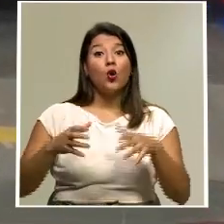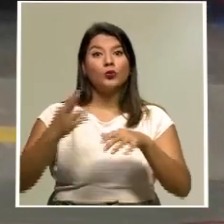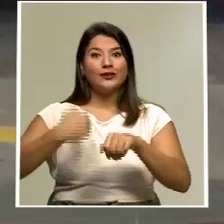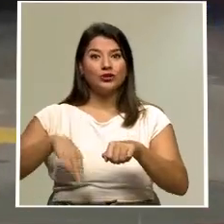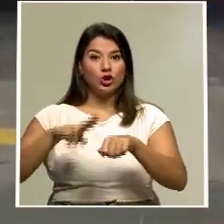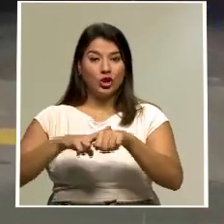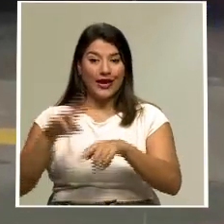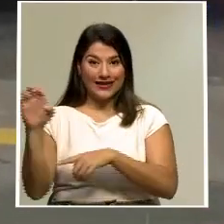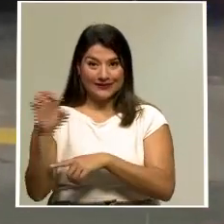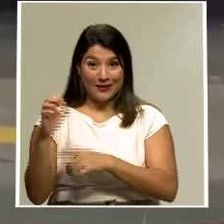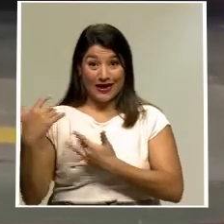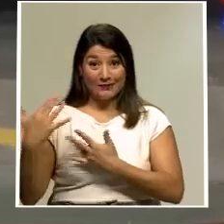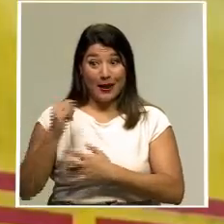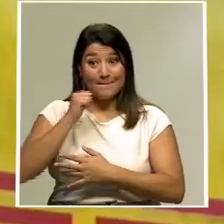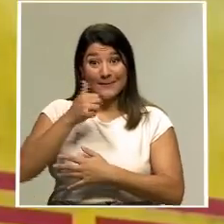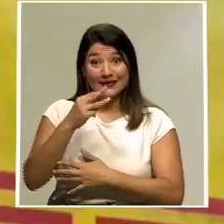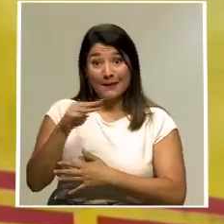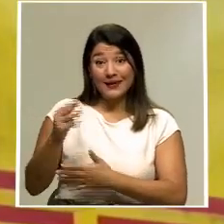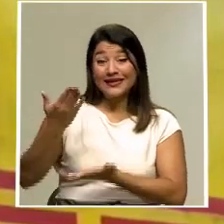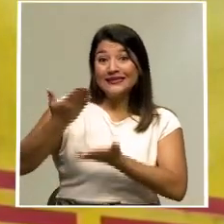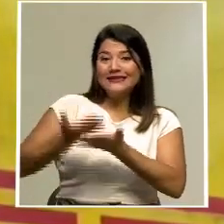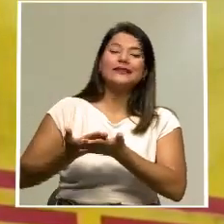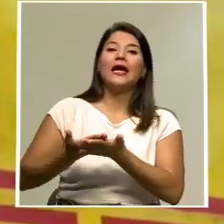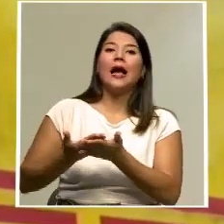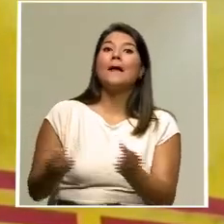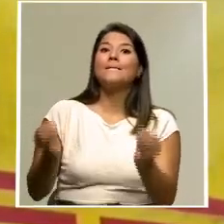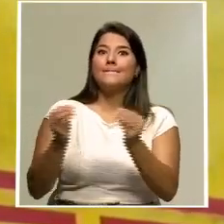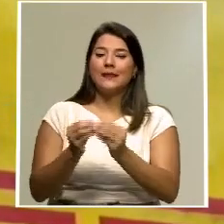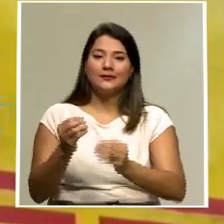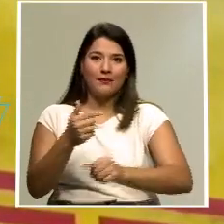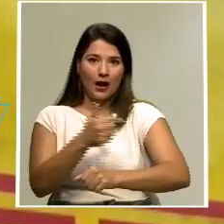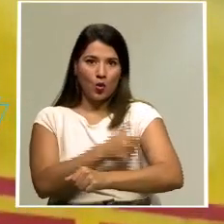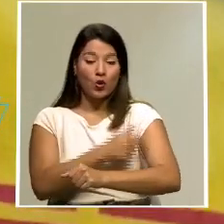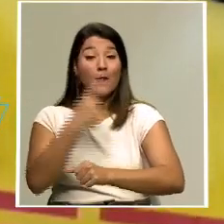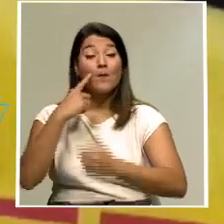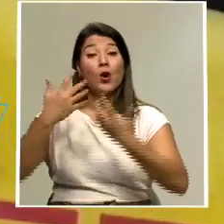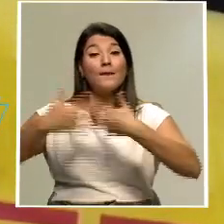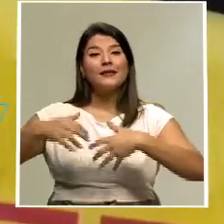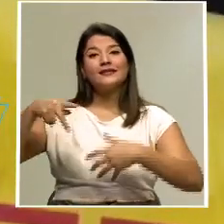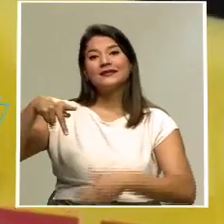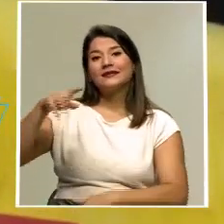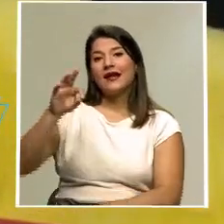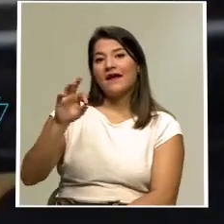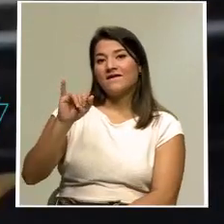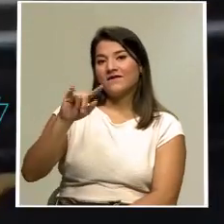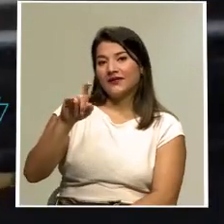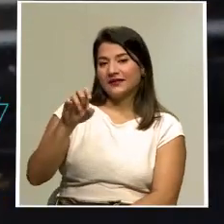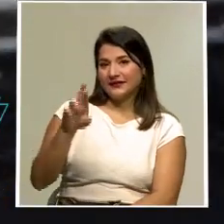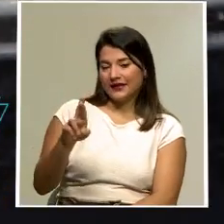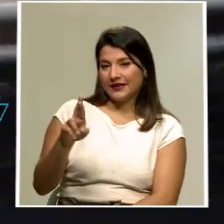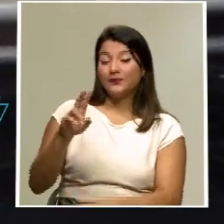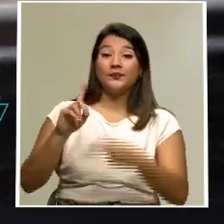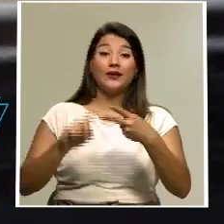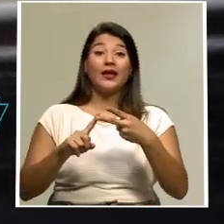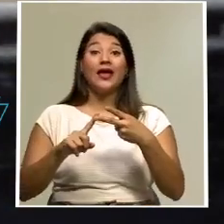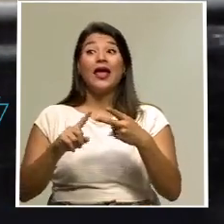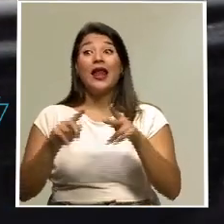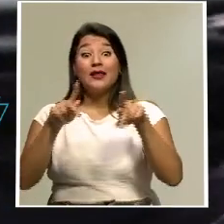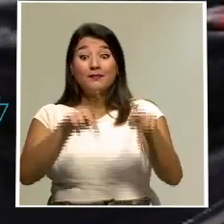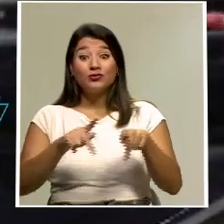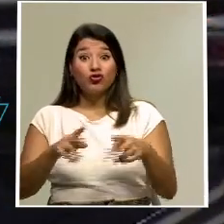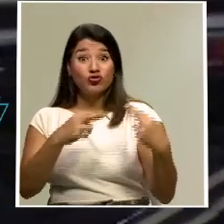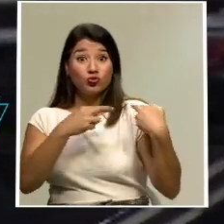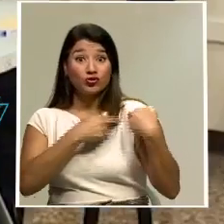Emergencias espera que este miércoles llegue al país un nuevo cargamento de vacunas de la empresa Pfizer. Por último, los equipos vacunadores de la